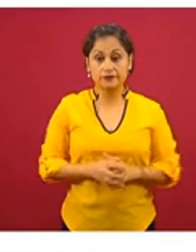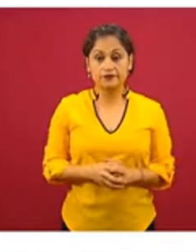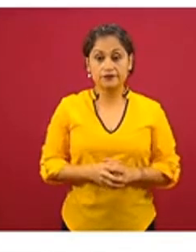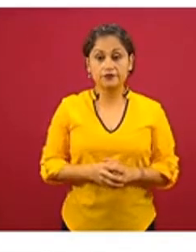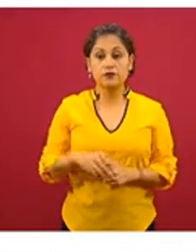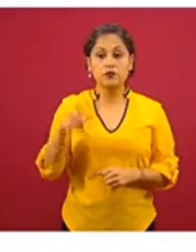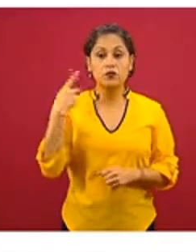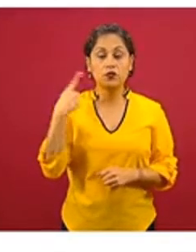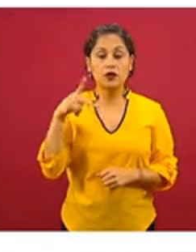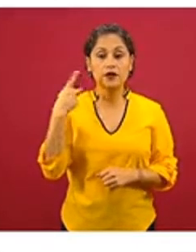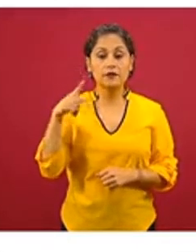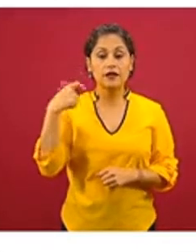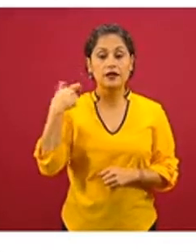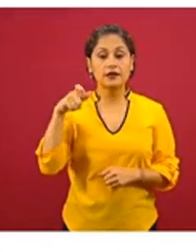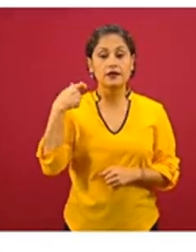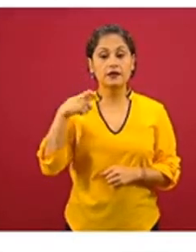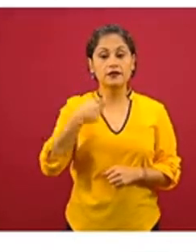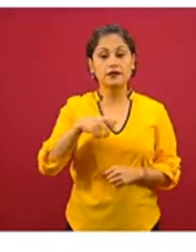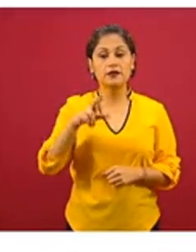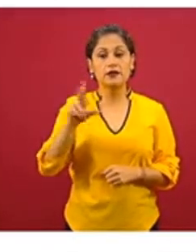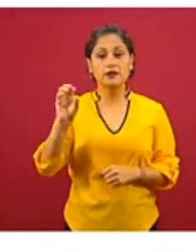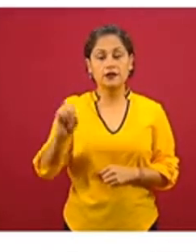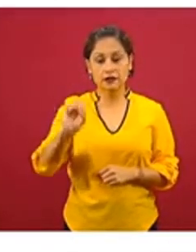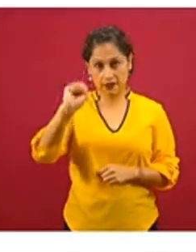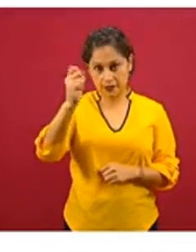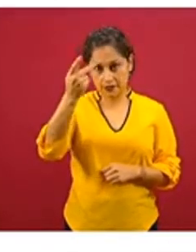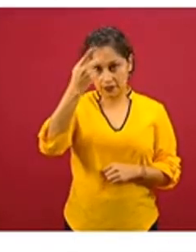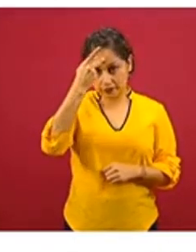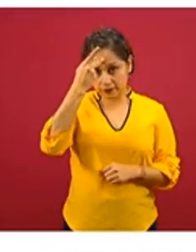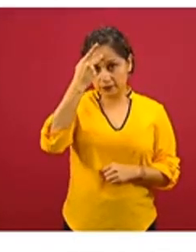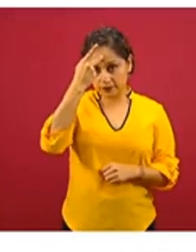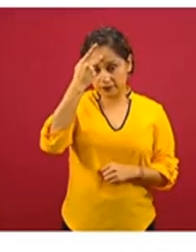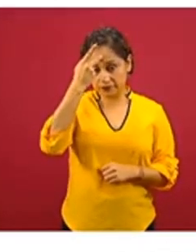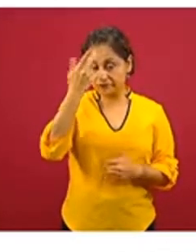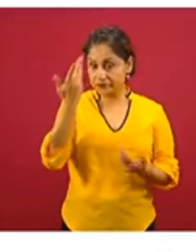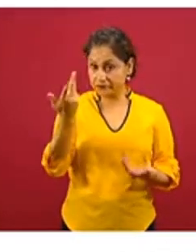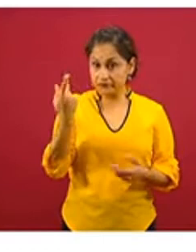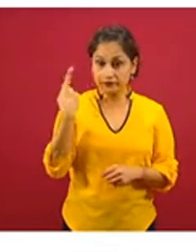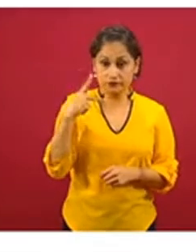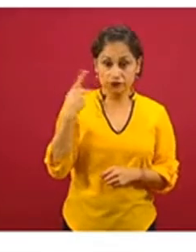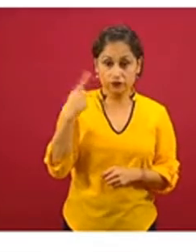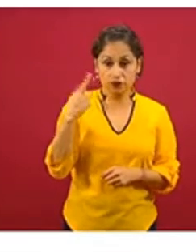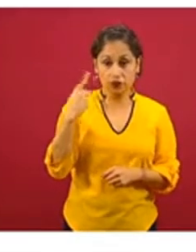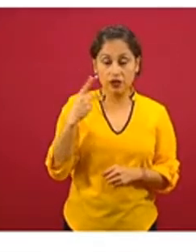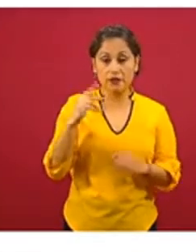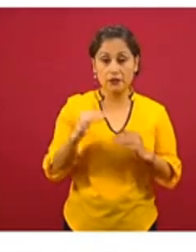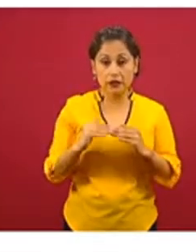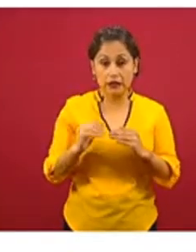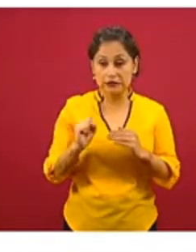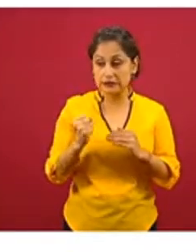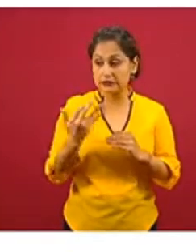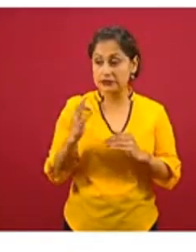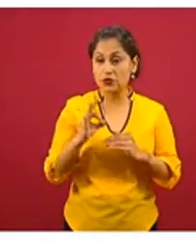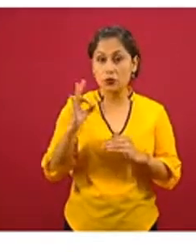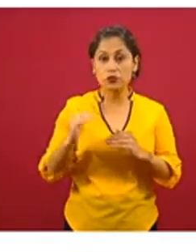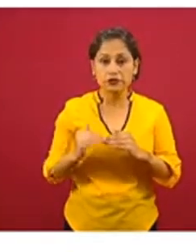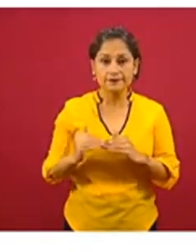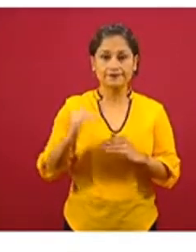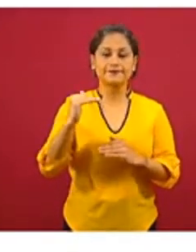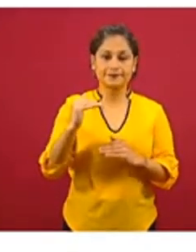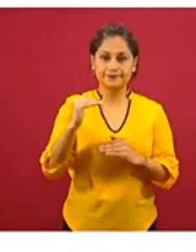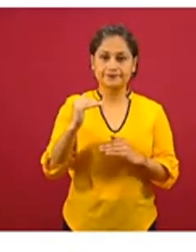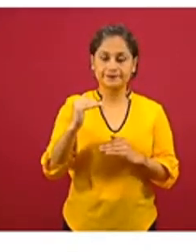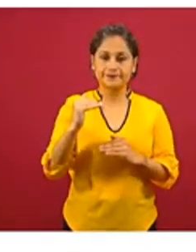Puebla, Querétaro, Quintana Roo y San Luis Potosí. El estado de Puebla por encima del 65% con